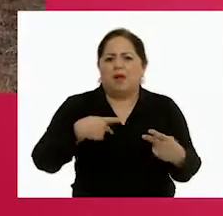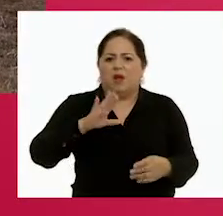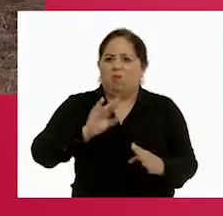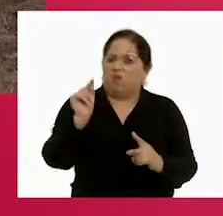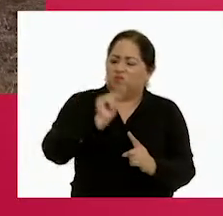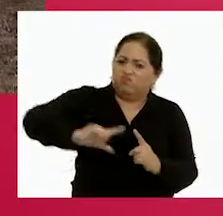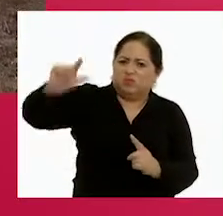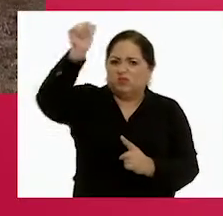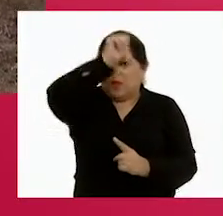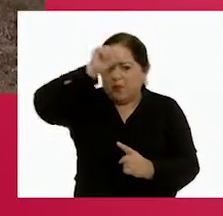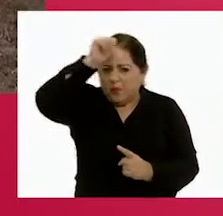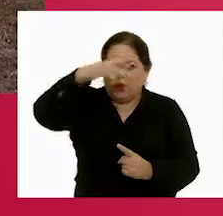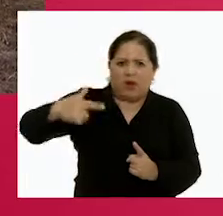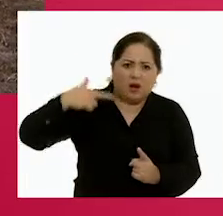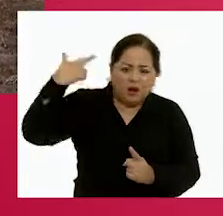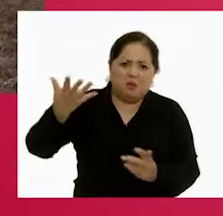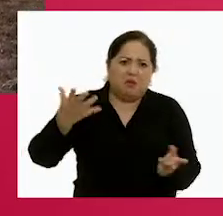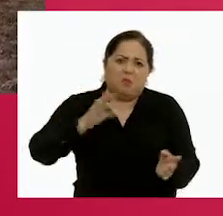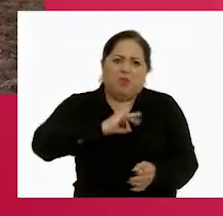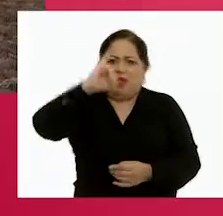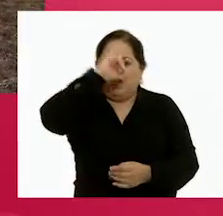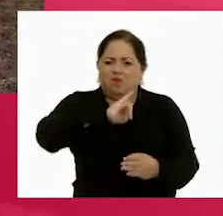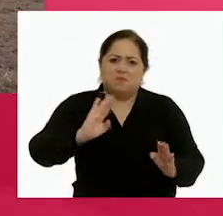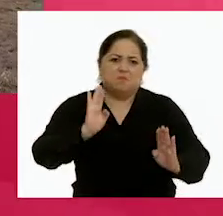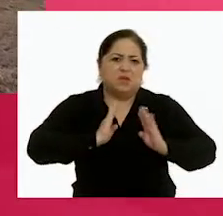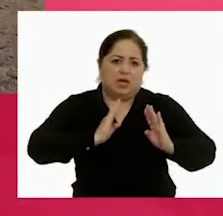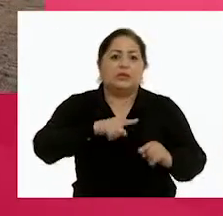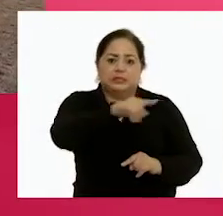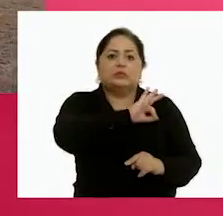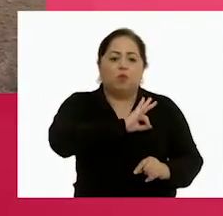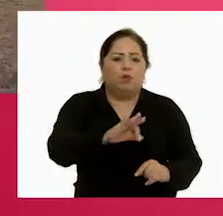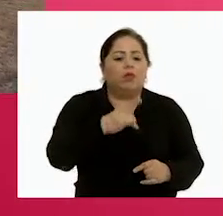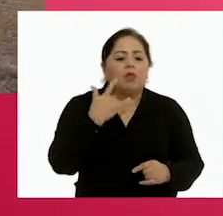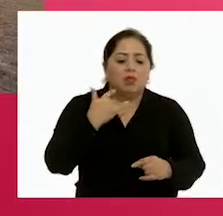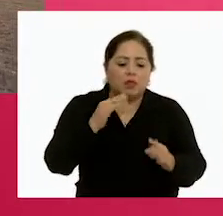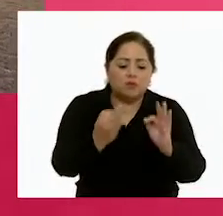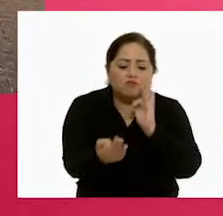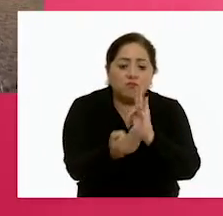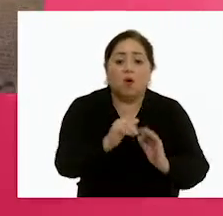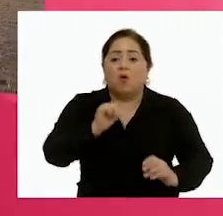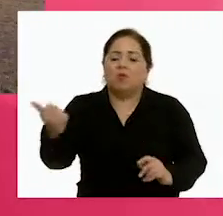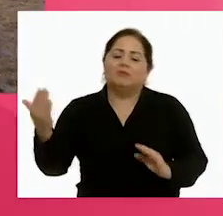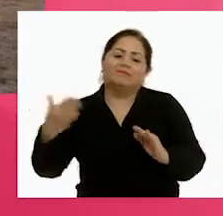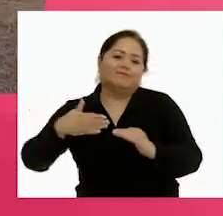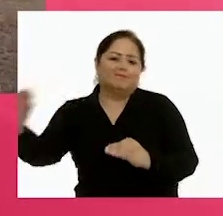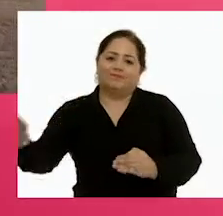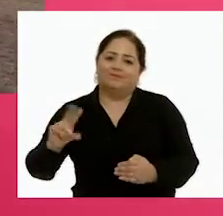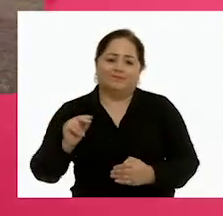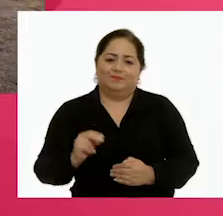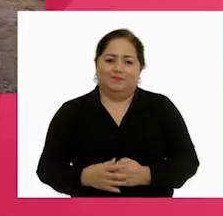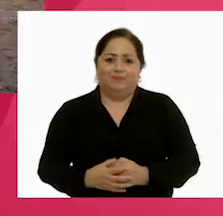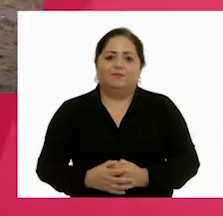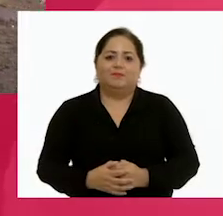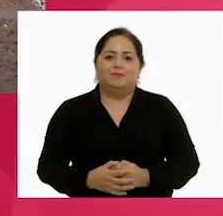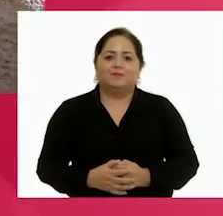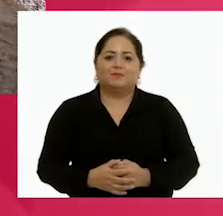realeza, sacerdotes o posiblemente de los jefes militares, que eran los que podían apreciar el juego de pelota, mientras que en sentido contrario estaría el pueblo común.